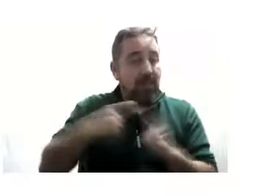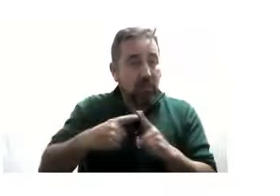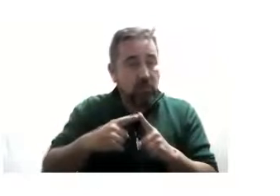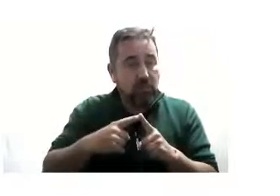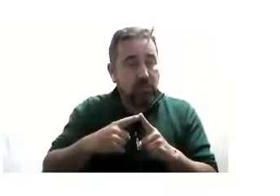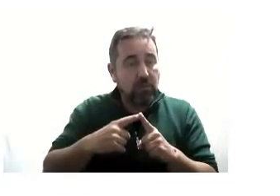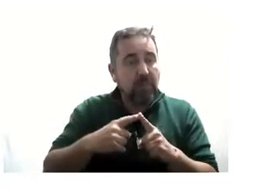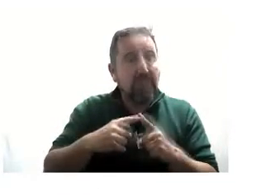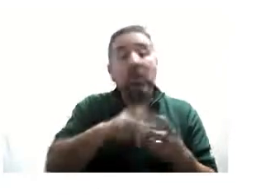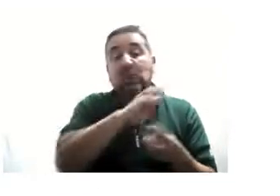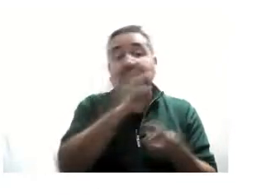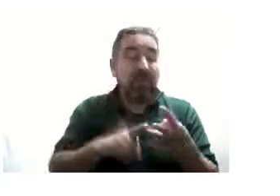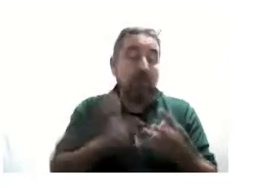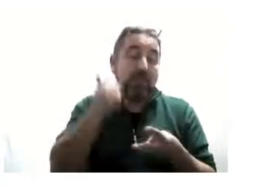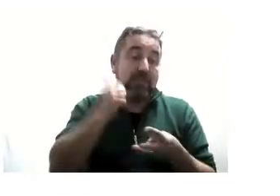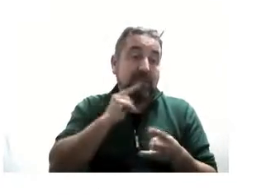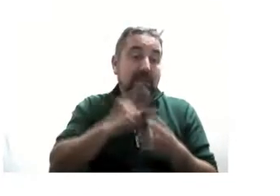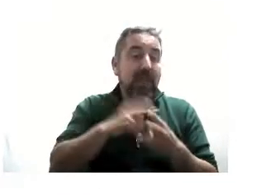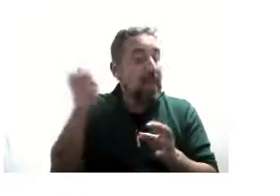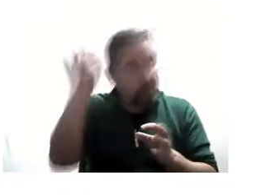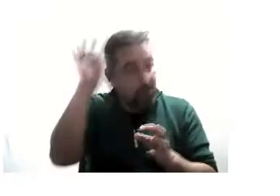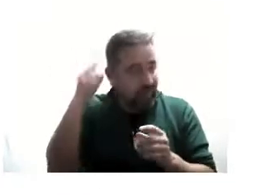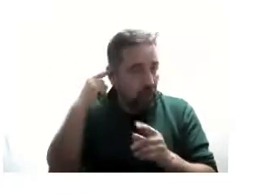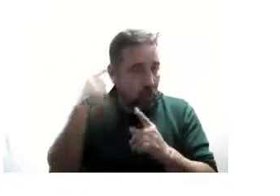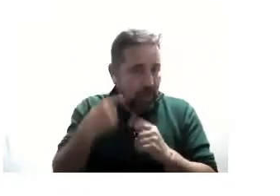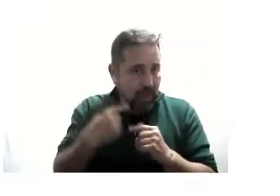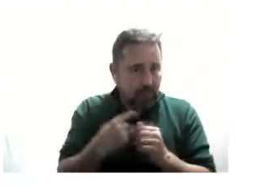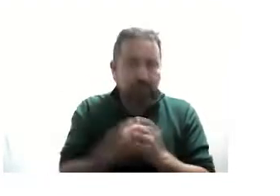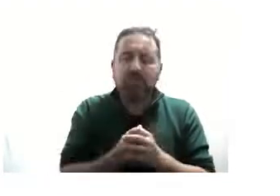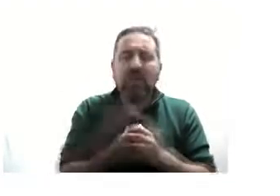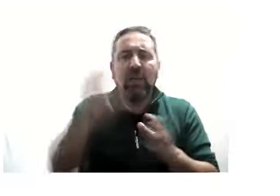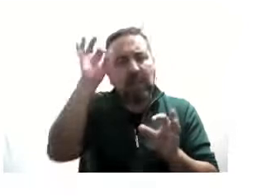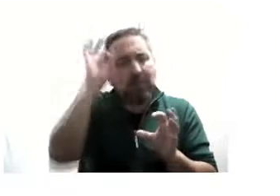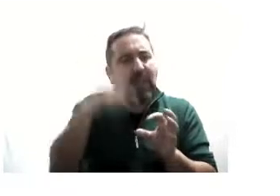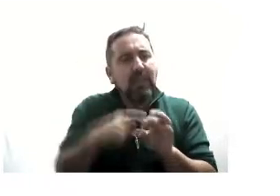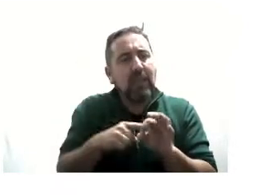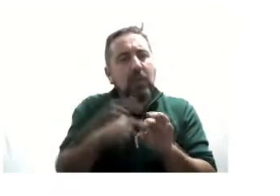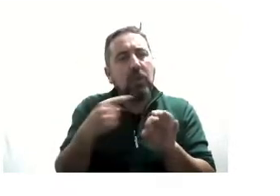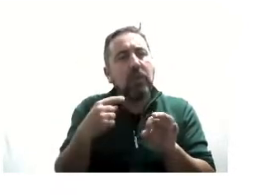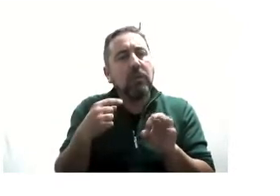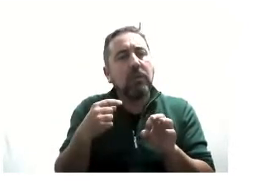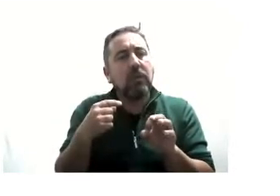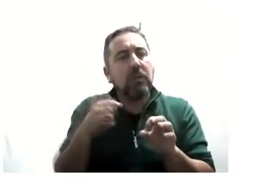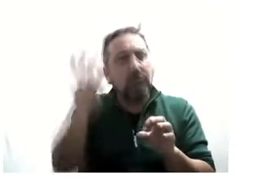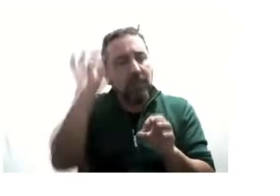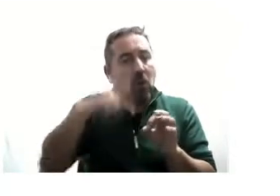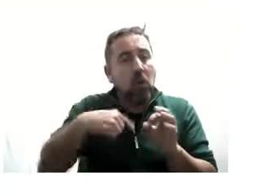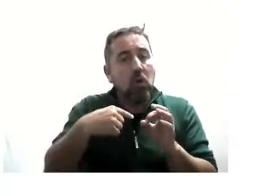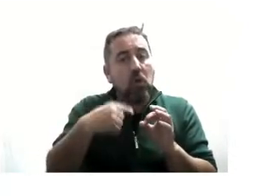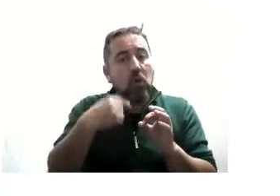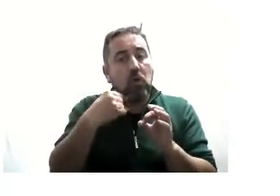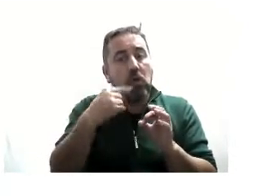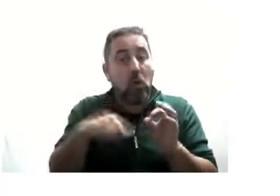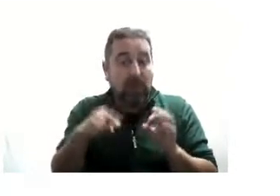tercer lugar, los más conocidos que serían los implantes cocleares. Los implantes cocleares, yo creo que la mayoría de los que estáis oyéndome